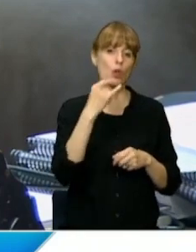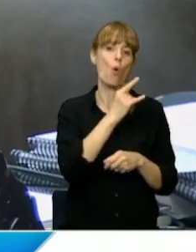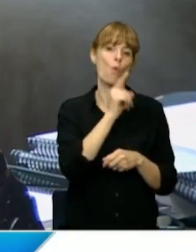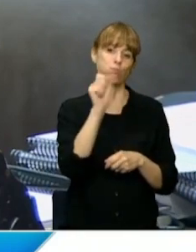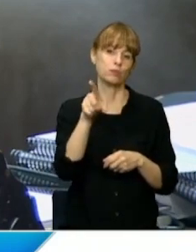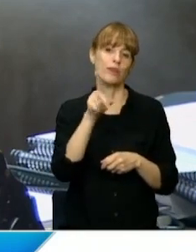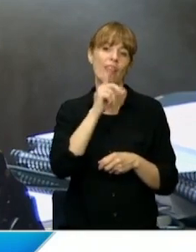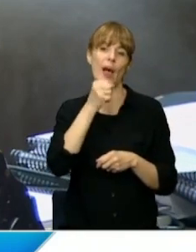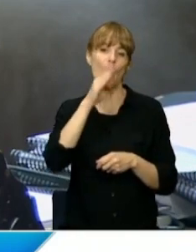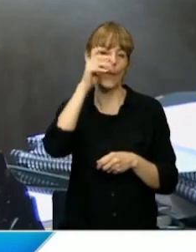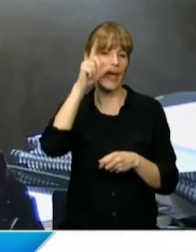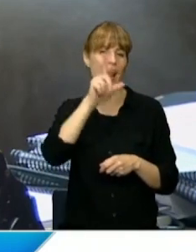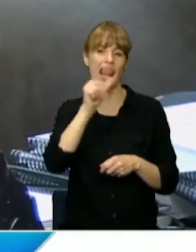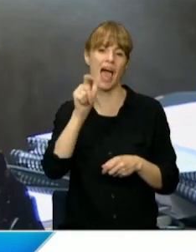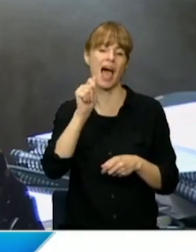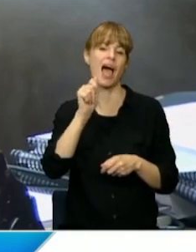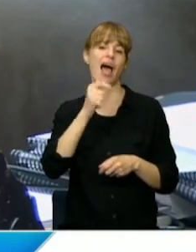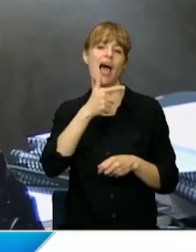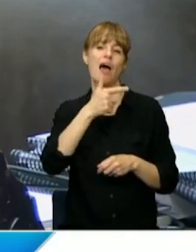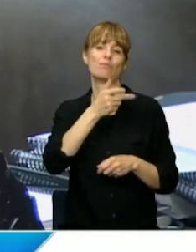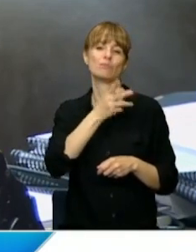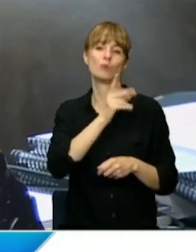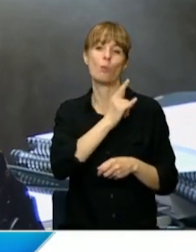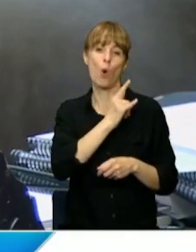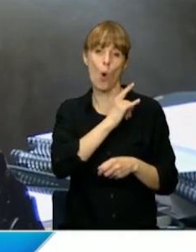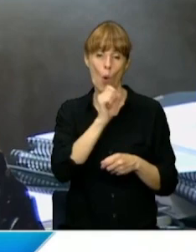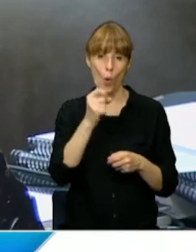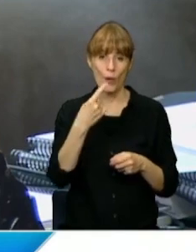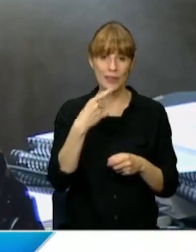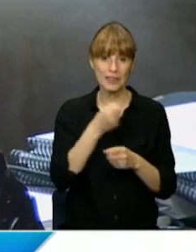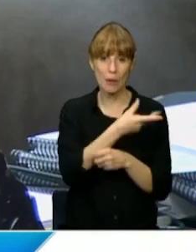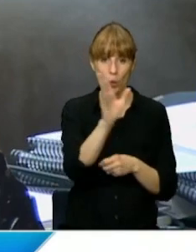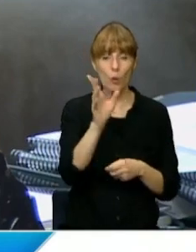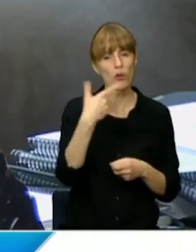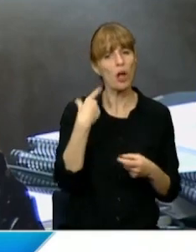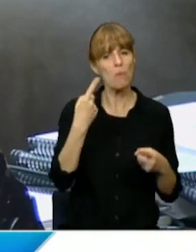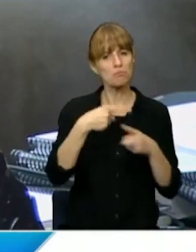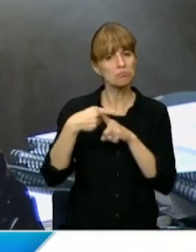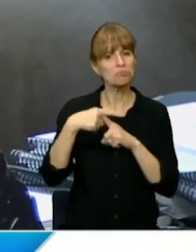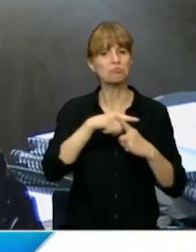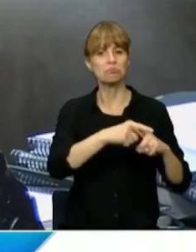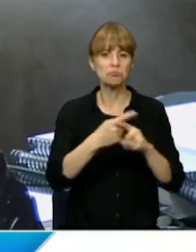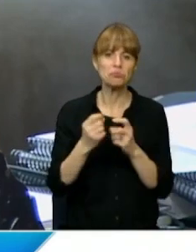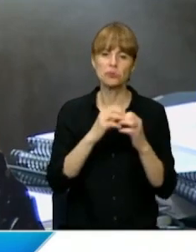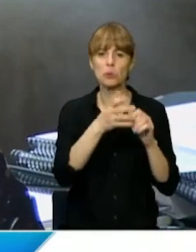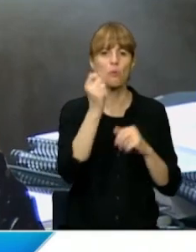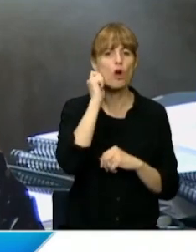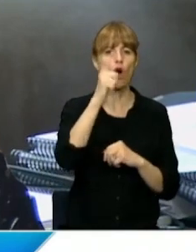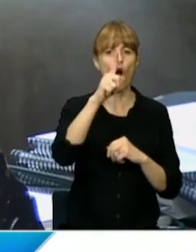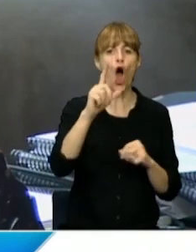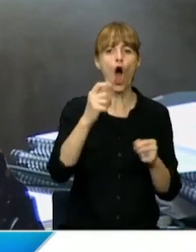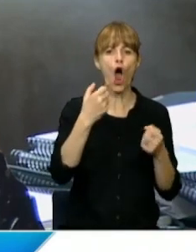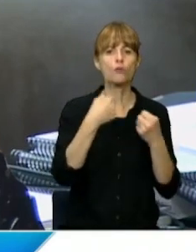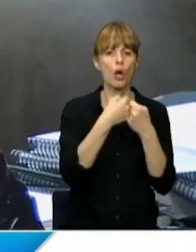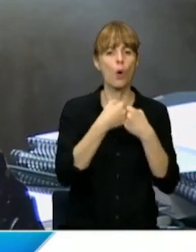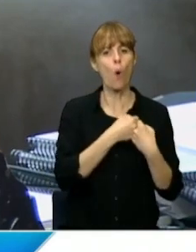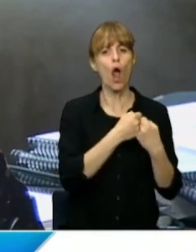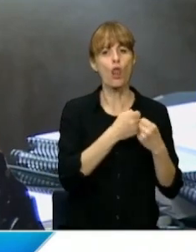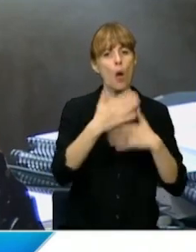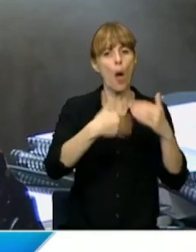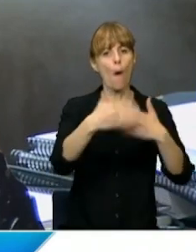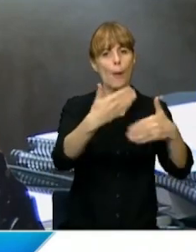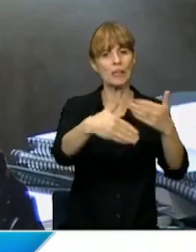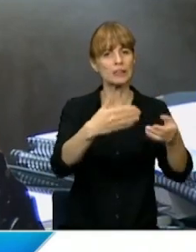pública. Queríamos proteger, queríamos blindar, queríamos dar la discusión y lo logramos. Y yo quiero agradecerles especialmente, logramos